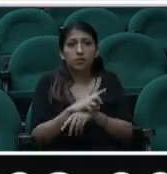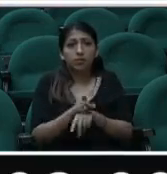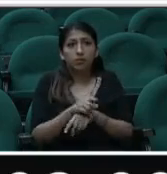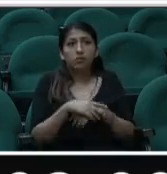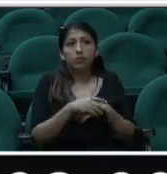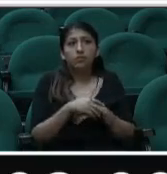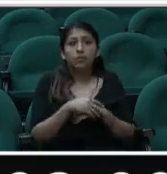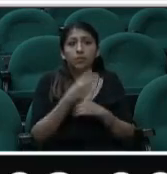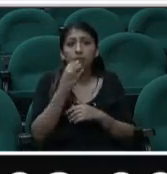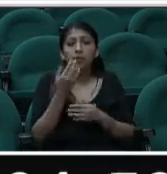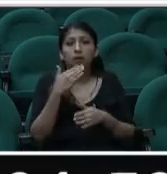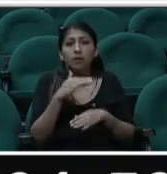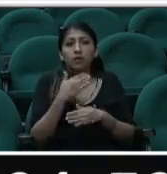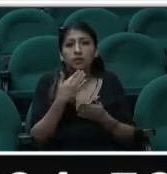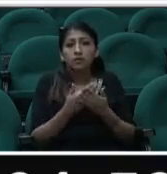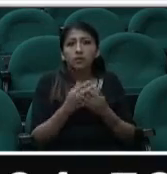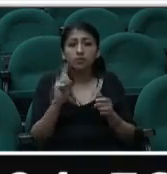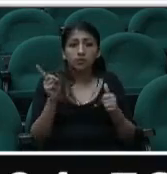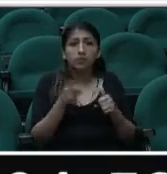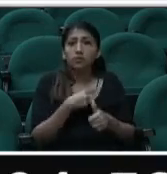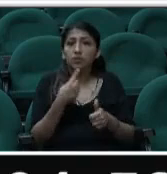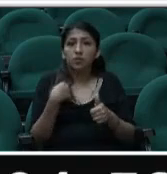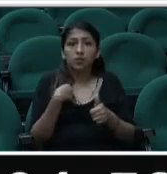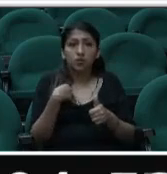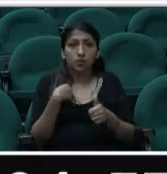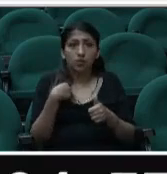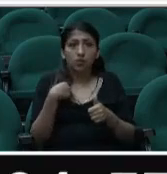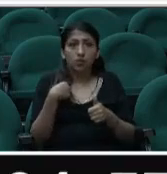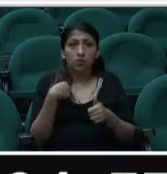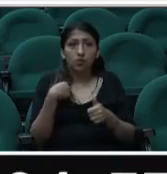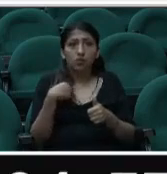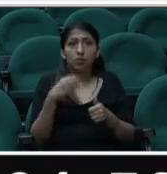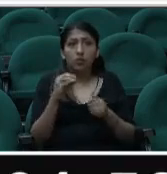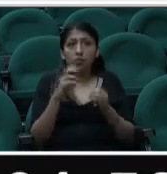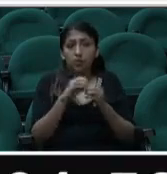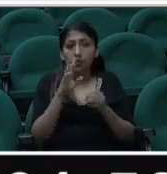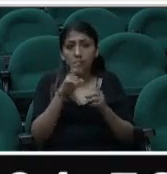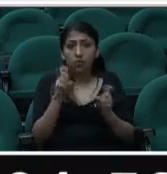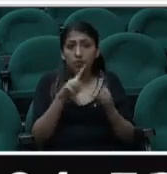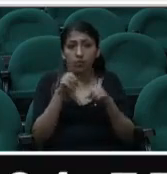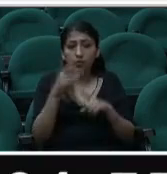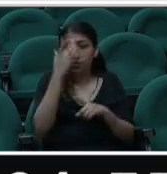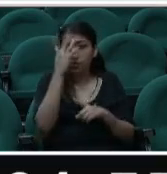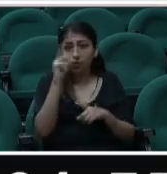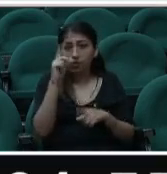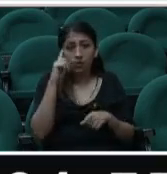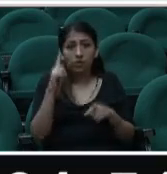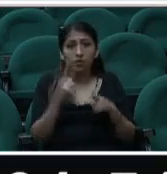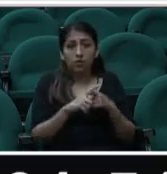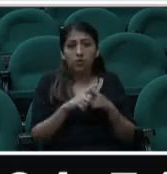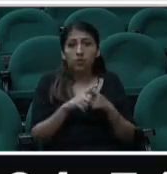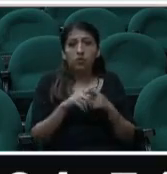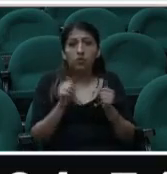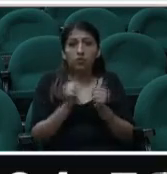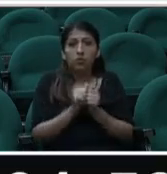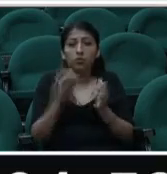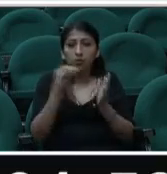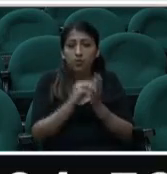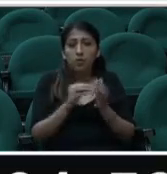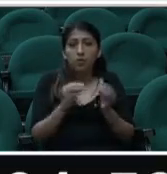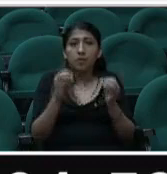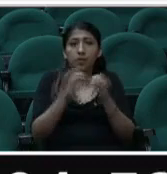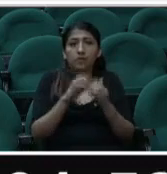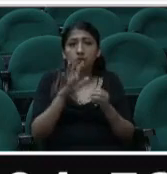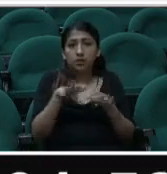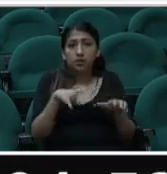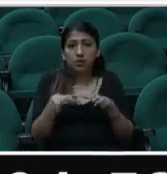minutos muchas gracias en primer lugar yo voy a irme un poco en contra de la pregunta porque no estoy de acuerdo con lo que se plantea de que la mayor